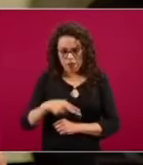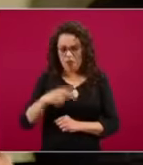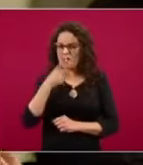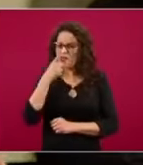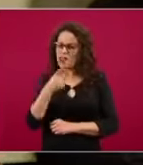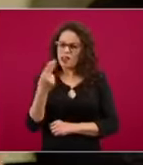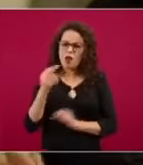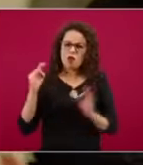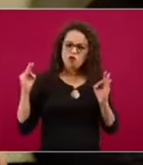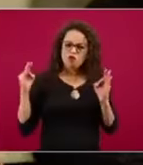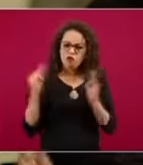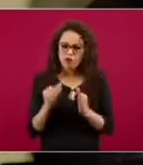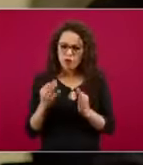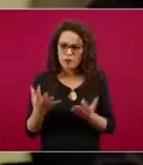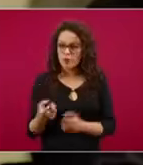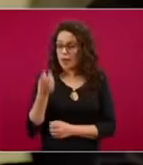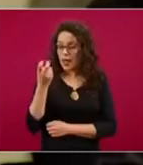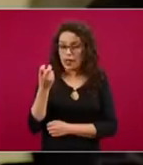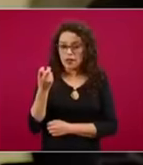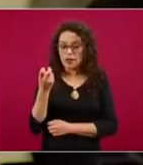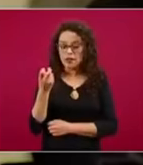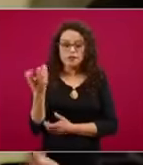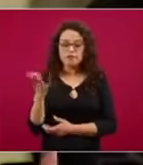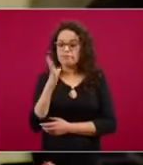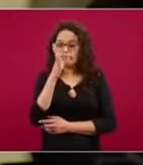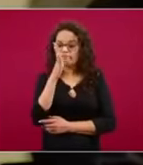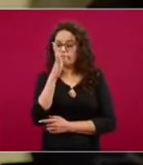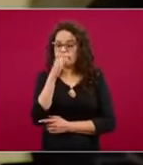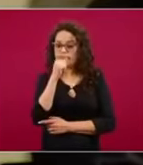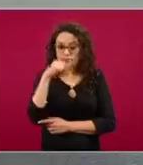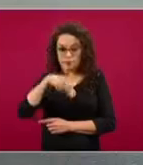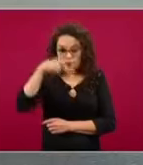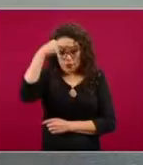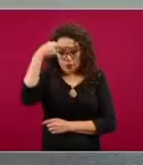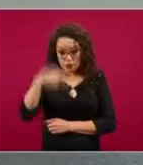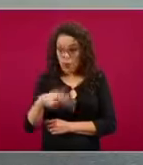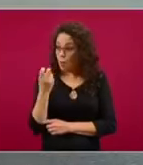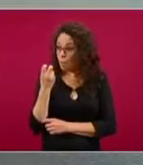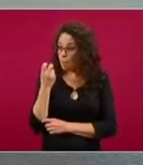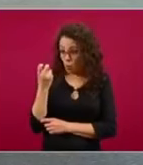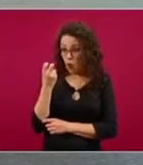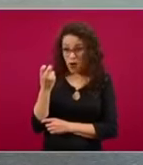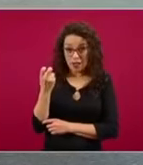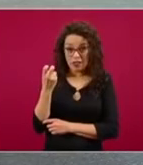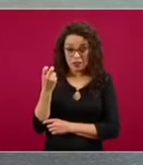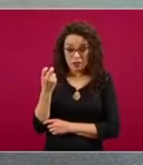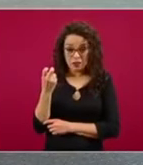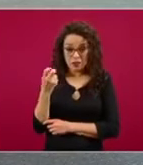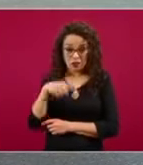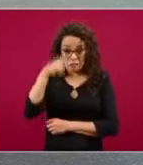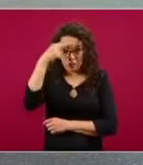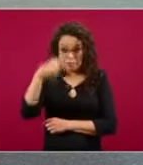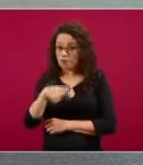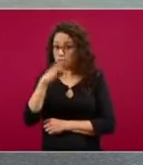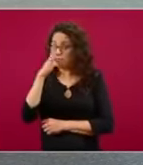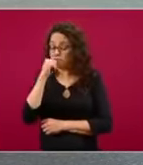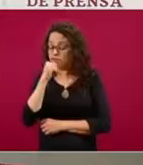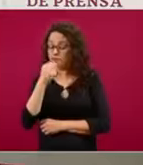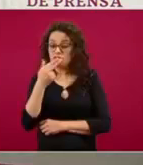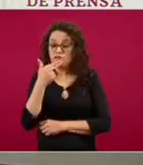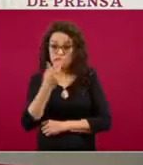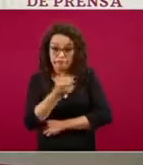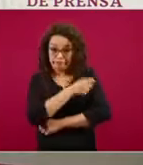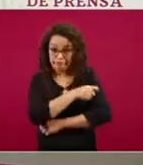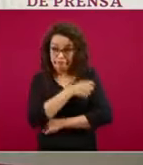posible que tal vez esta vacuna está fuera del alcance de los mexicanos por esta razón? Muy bien, eso es un componente